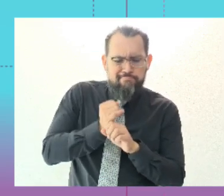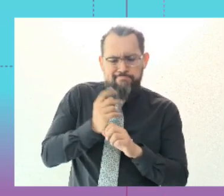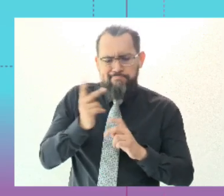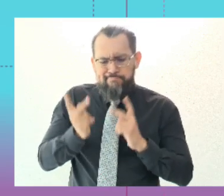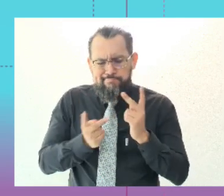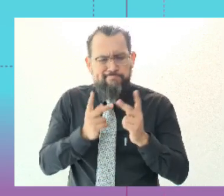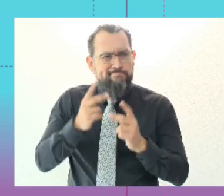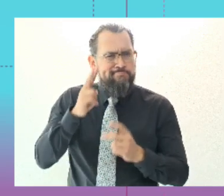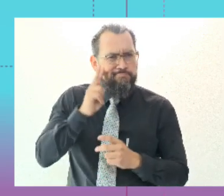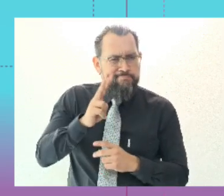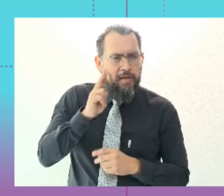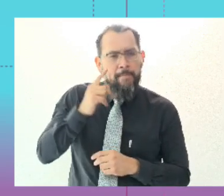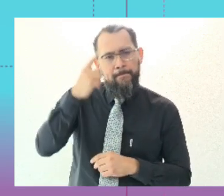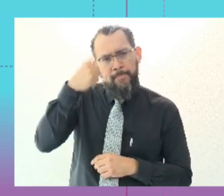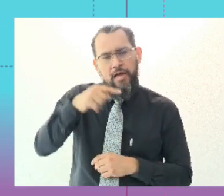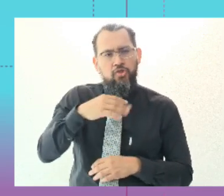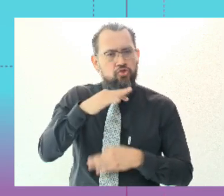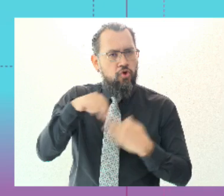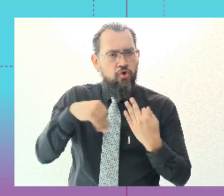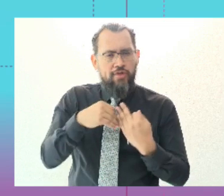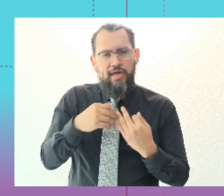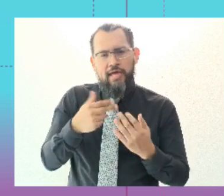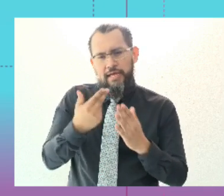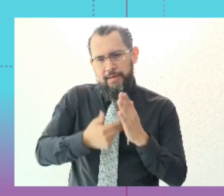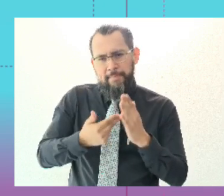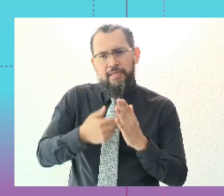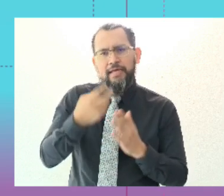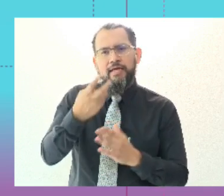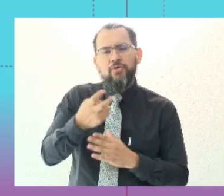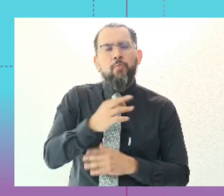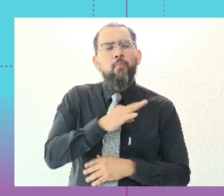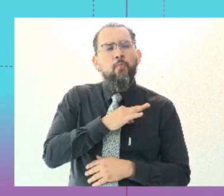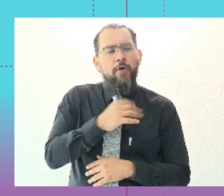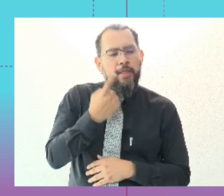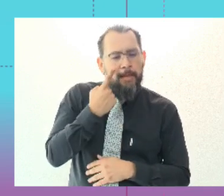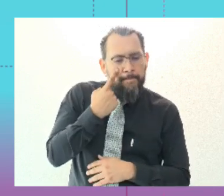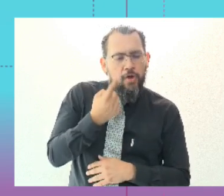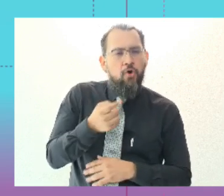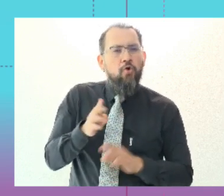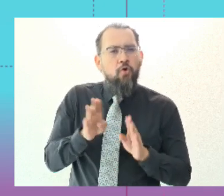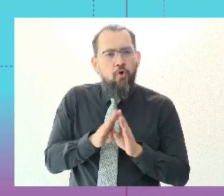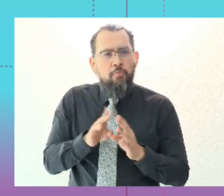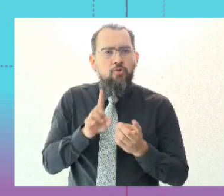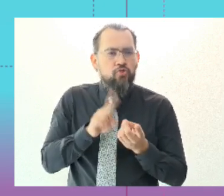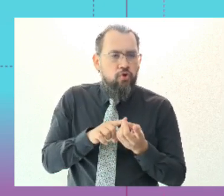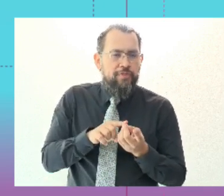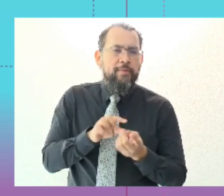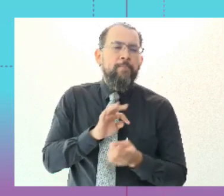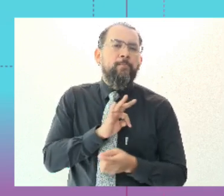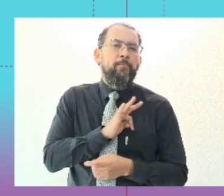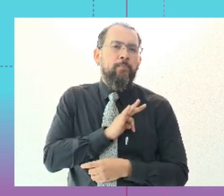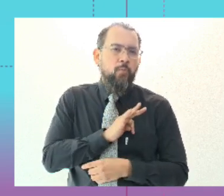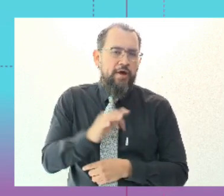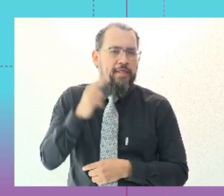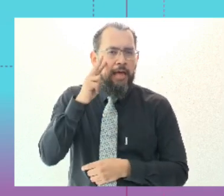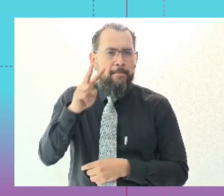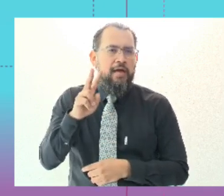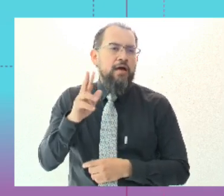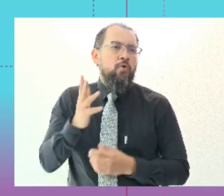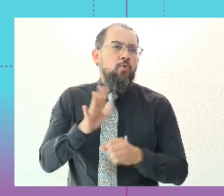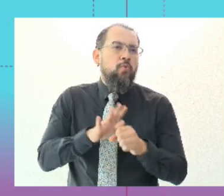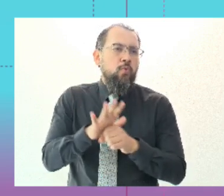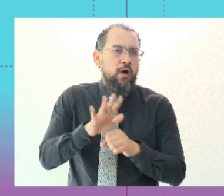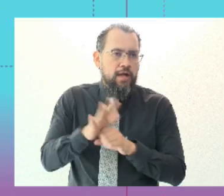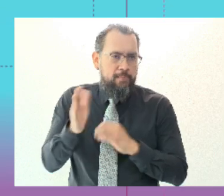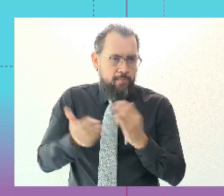que tenemos a nuestro alcance para poder medir cómo estamos, dónde estamos y poder ver qué proponemos.